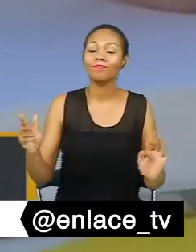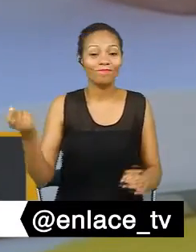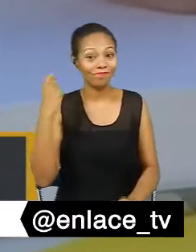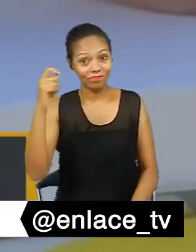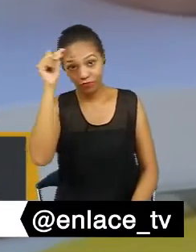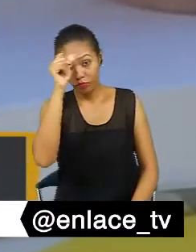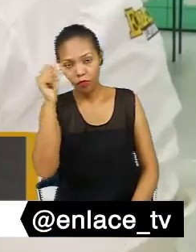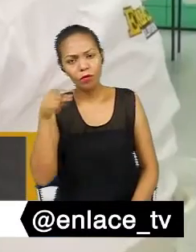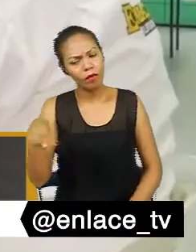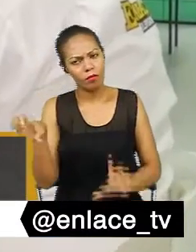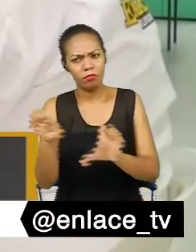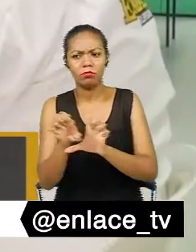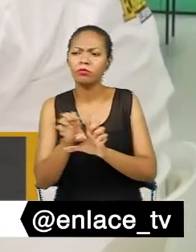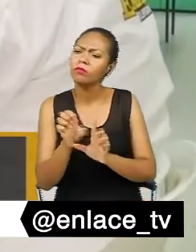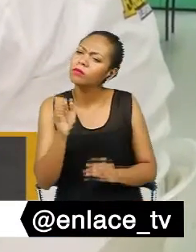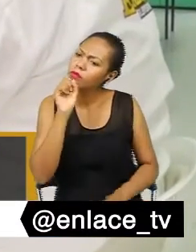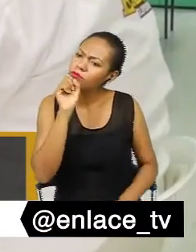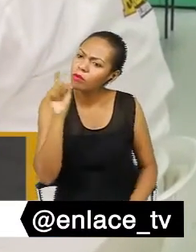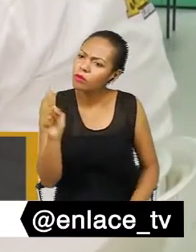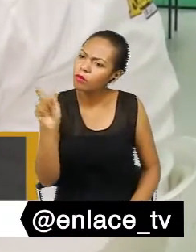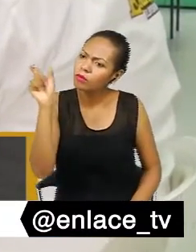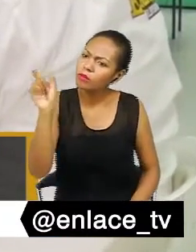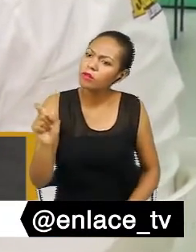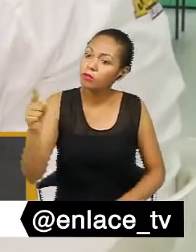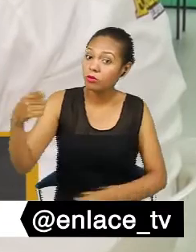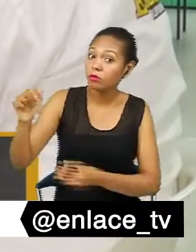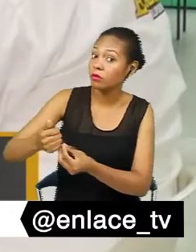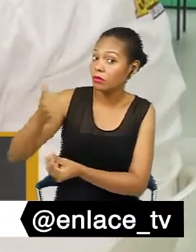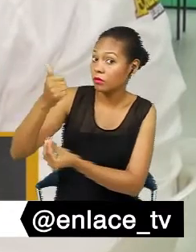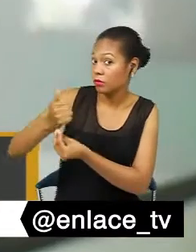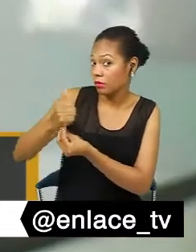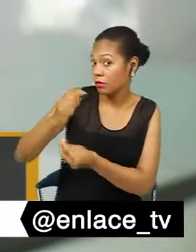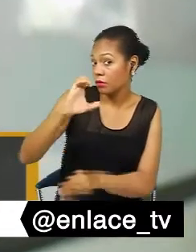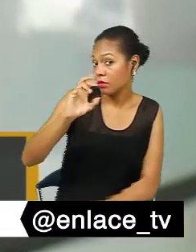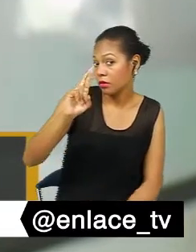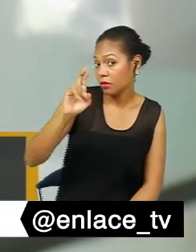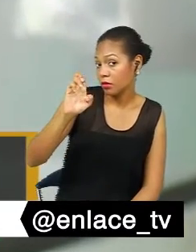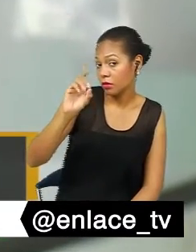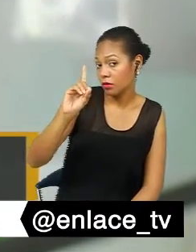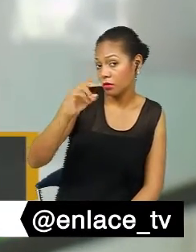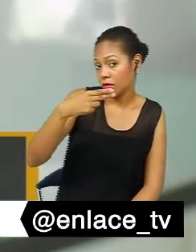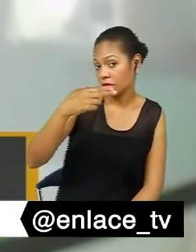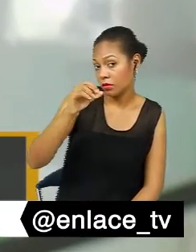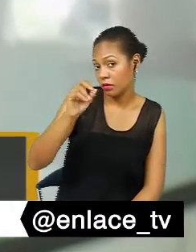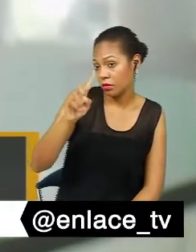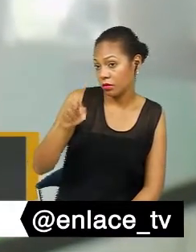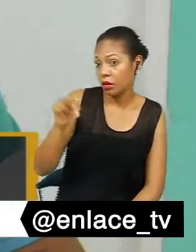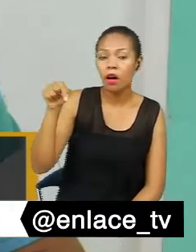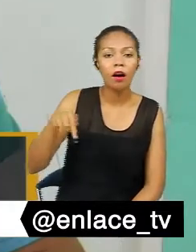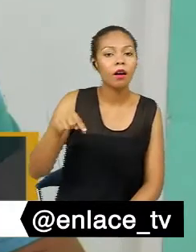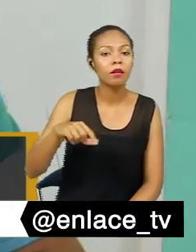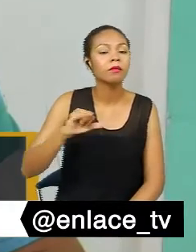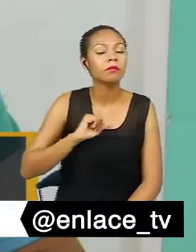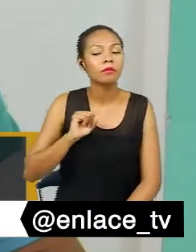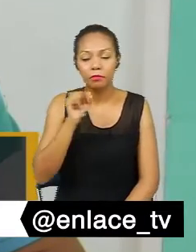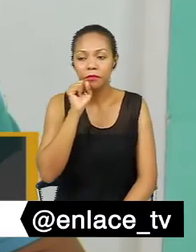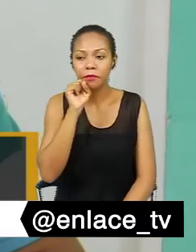Noticias consultó la opinión de uno de los directivos de Credos, la Corporación para la Defensa de los Derechos Humanos con sede en Barranca Bermeja. Es